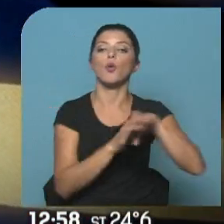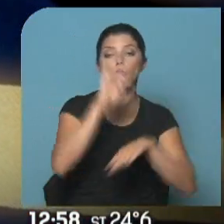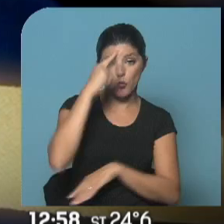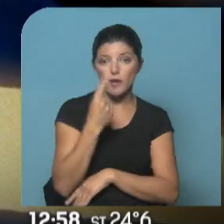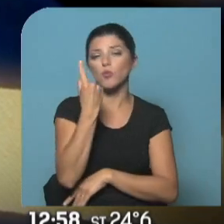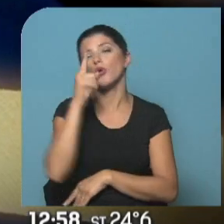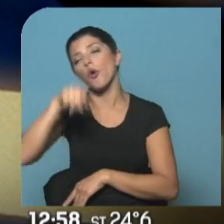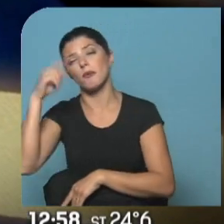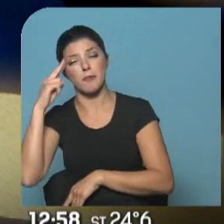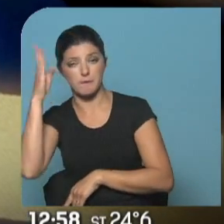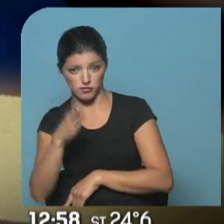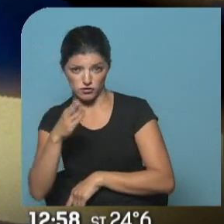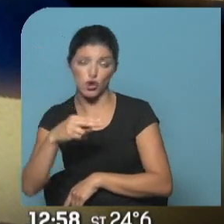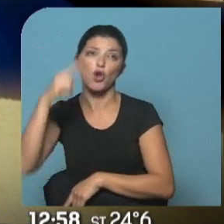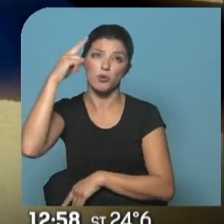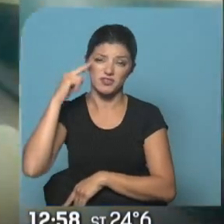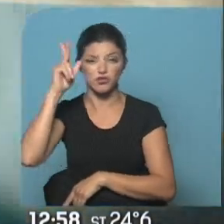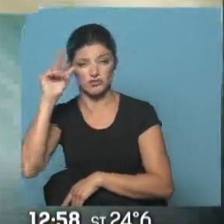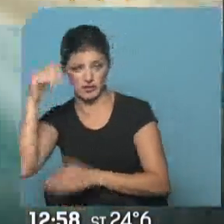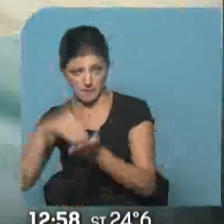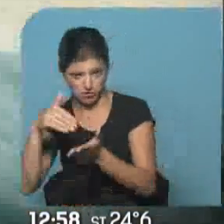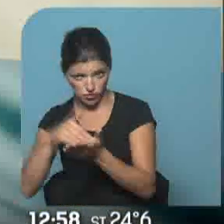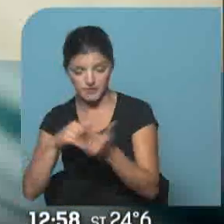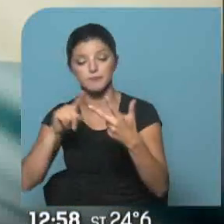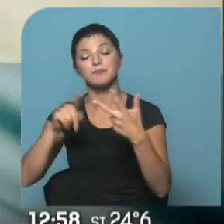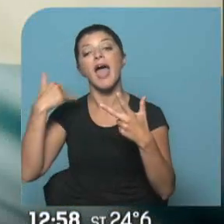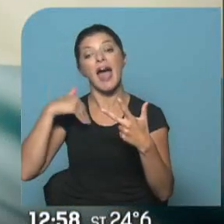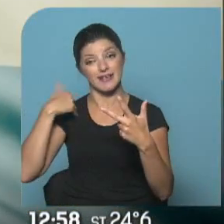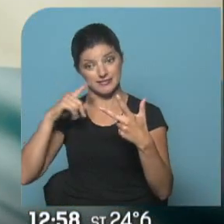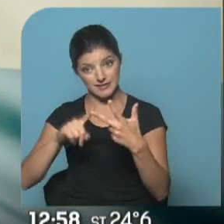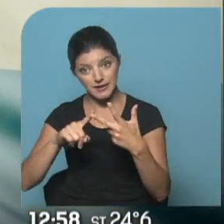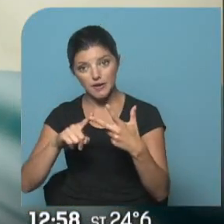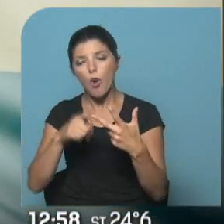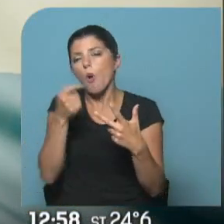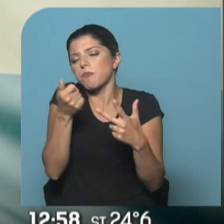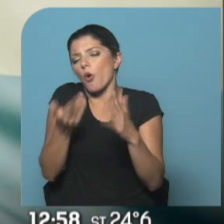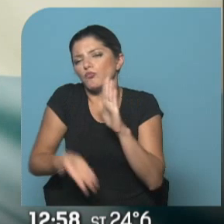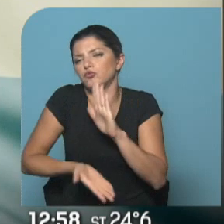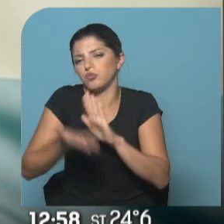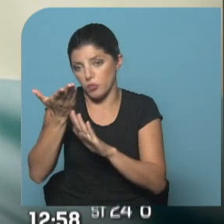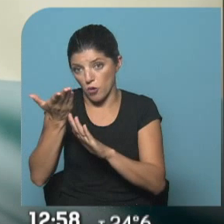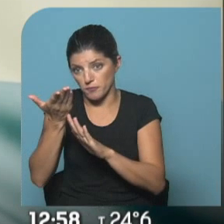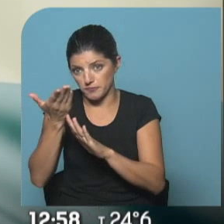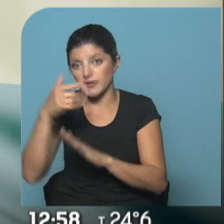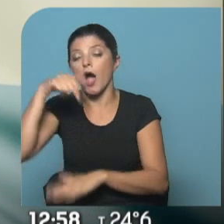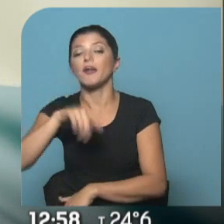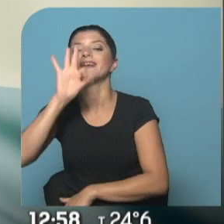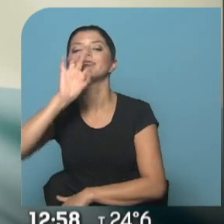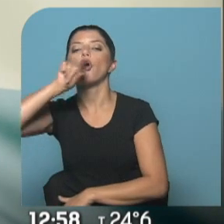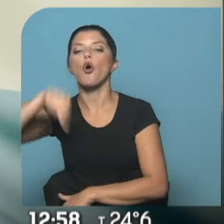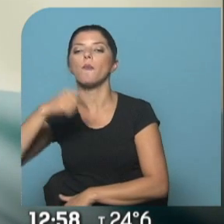PBI, 980 millones de dólares. Y Argentina elevó modestamente su gasto y destina el